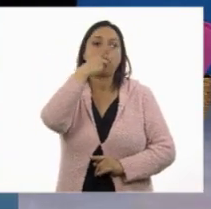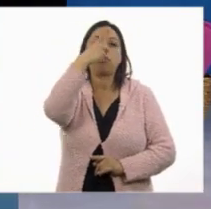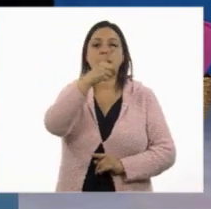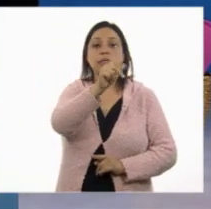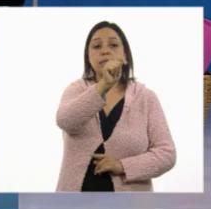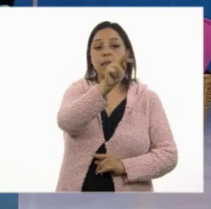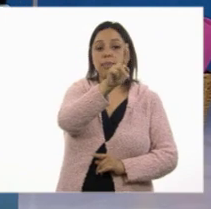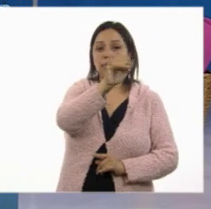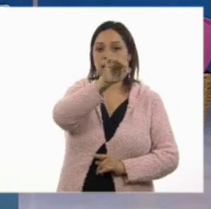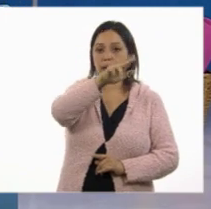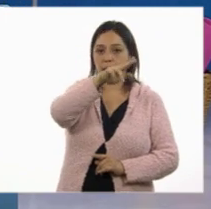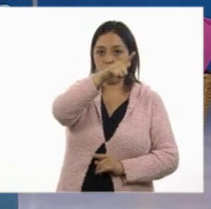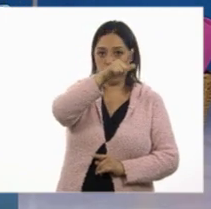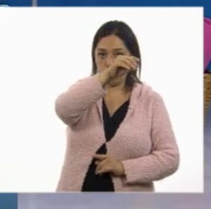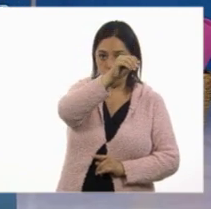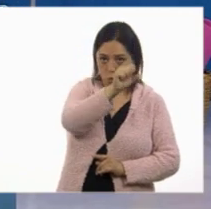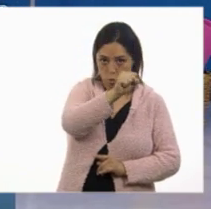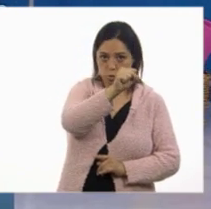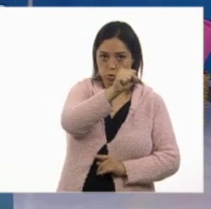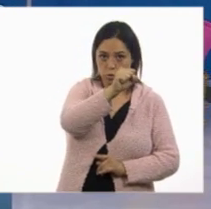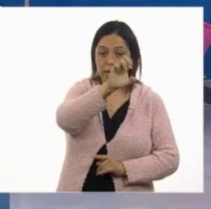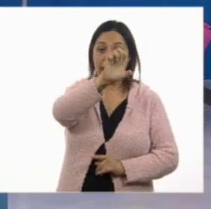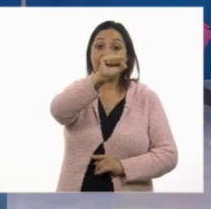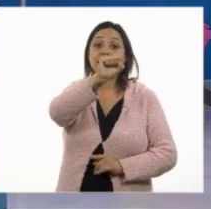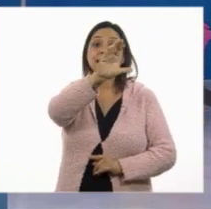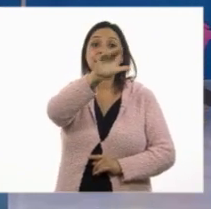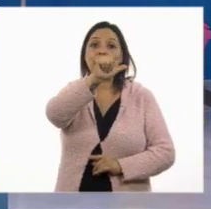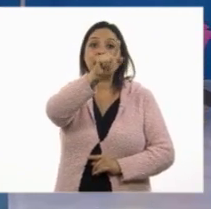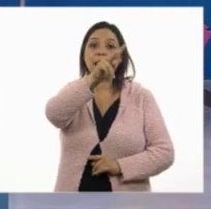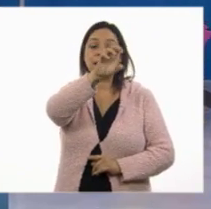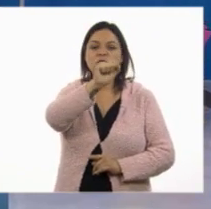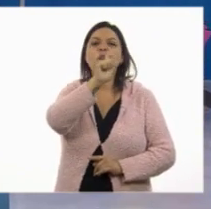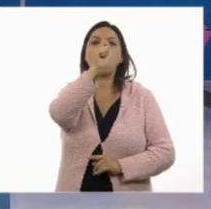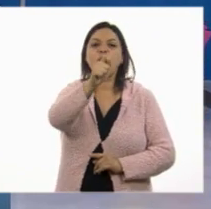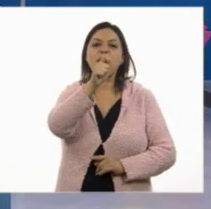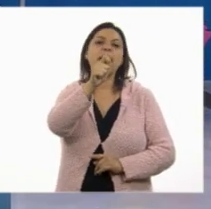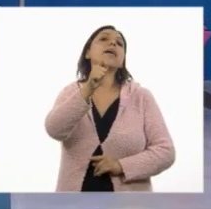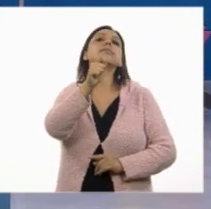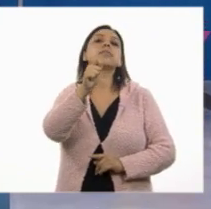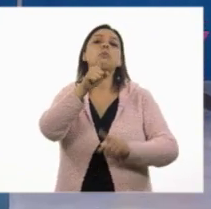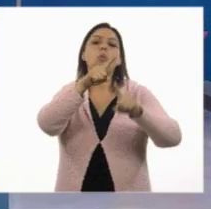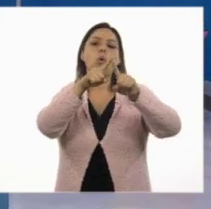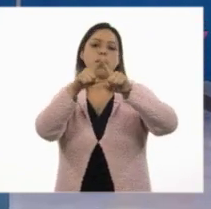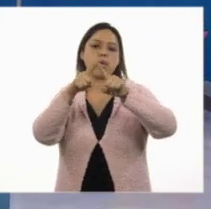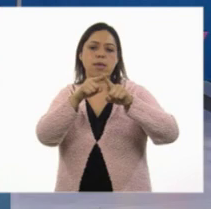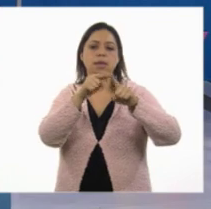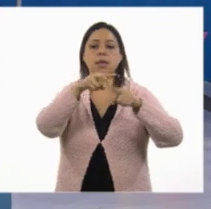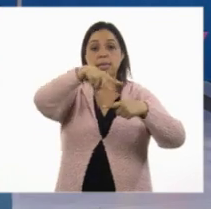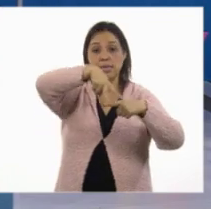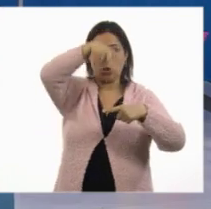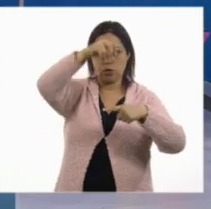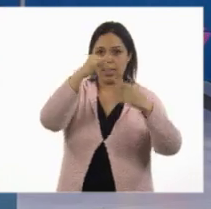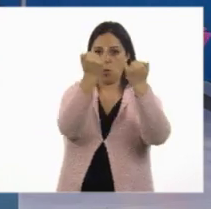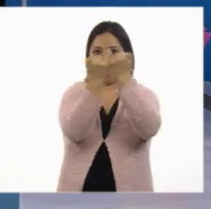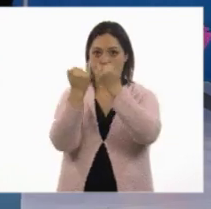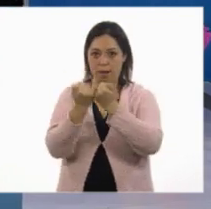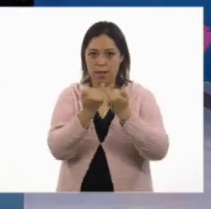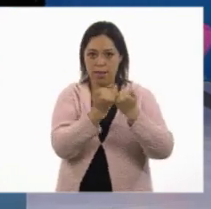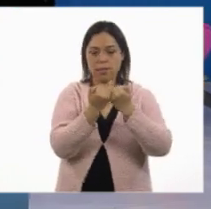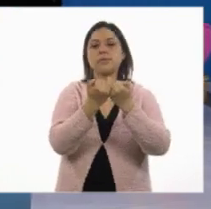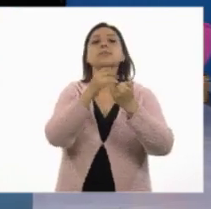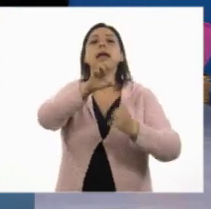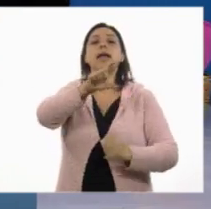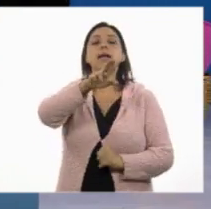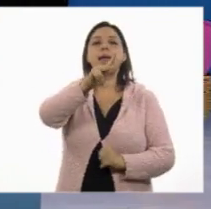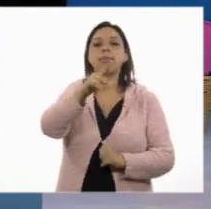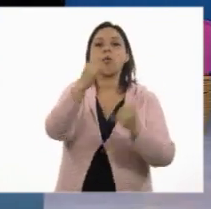viene triángulos, escaleno, 3 lados distintos, isósceles, 2 lados iguales y equilátero, 3 lados iguales.